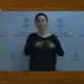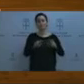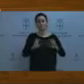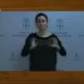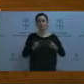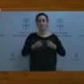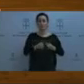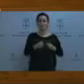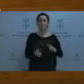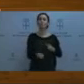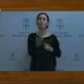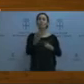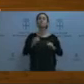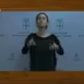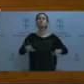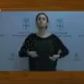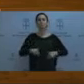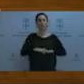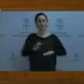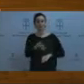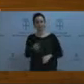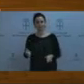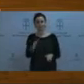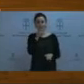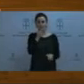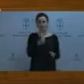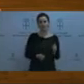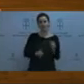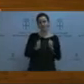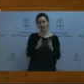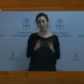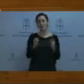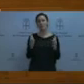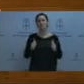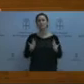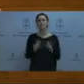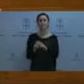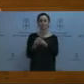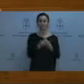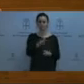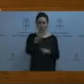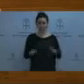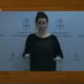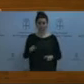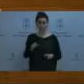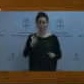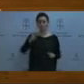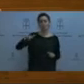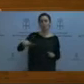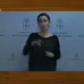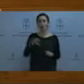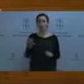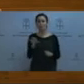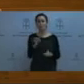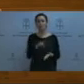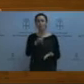colectivo vaya generando, con el fin de facilitar así convivencia animales-personas. La Organización Mundial de la Salud